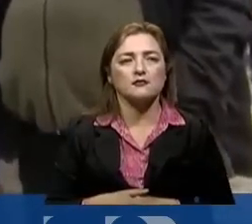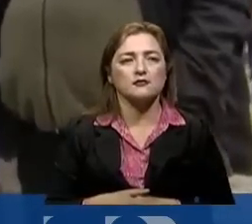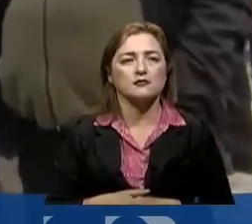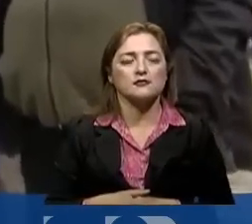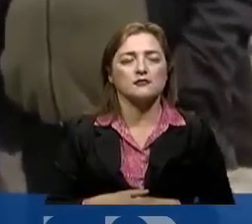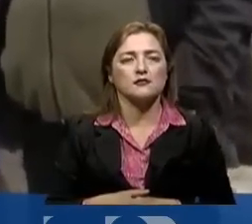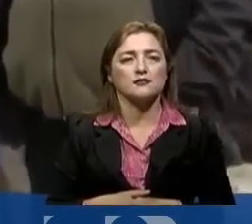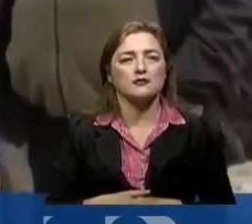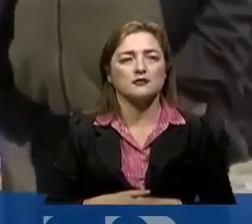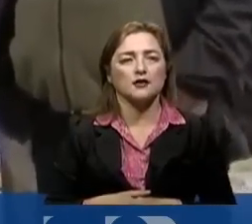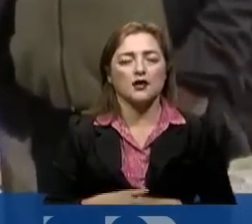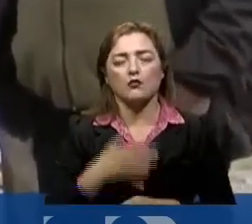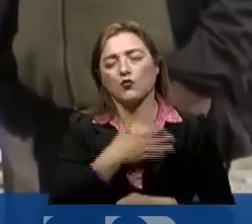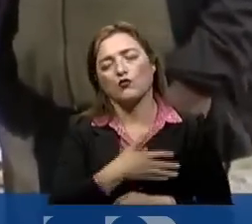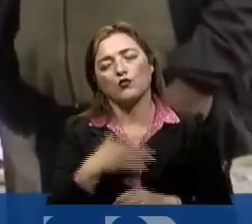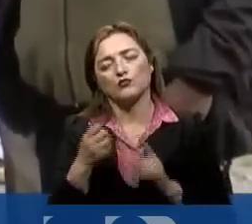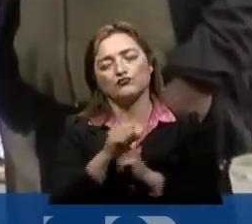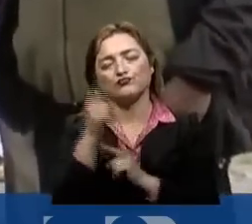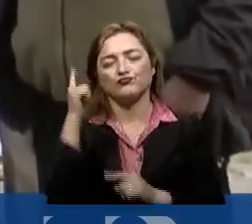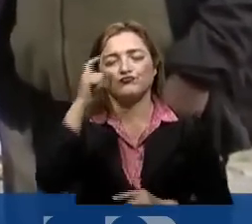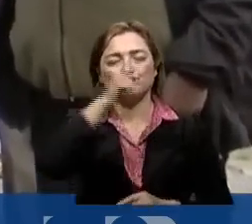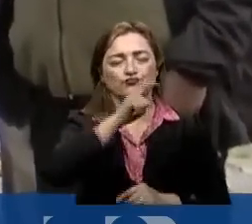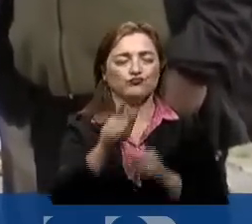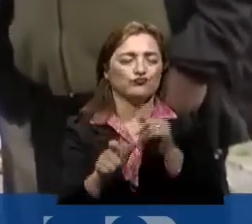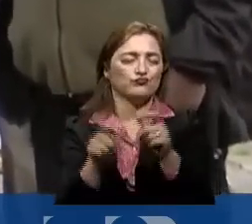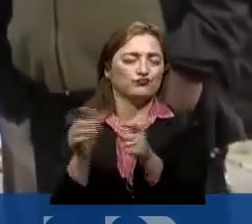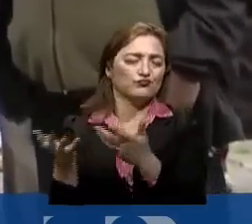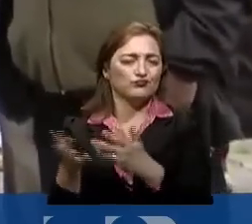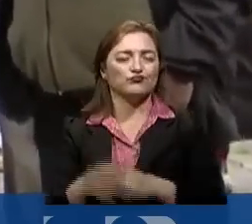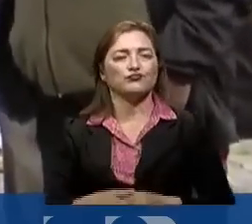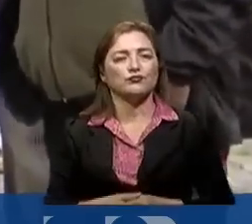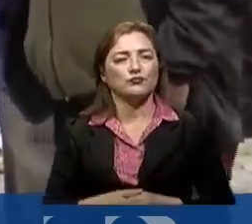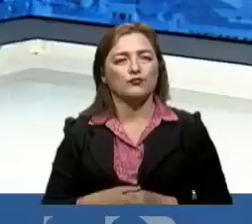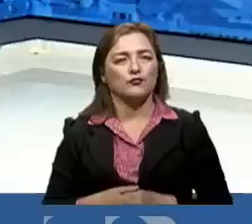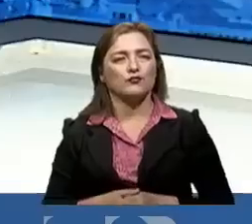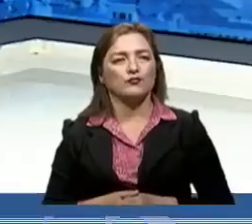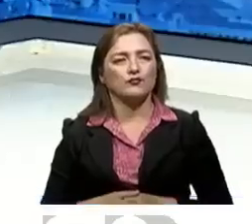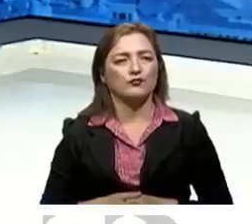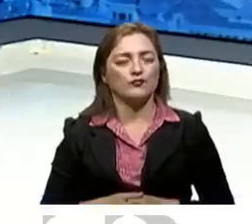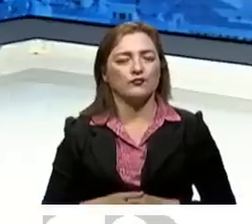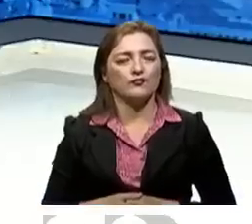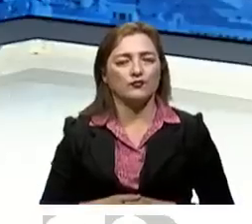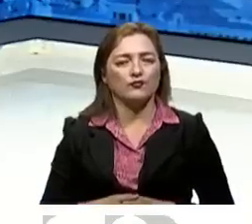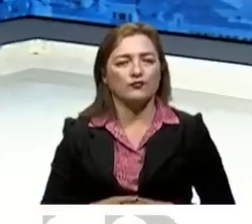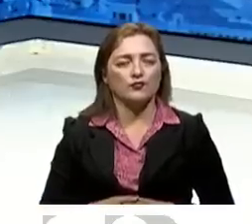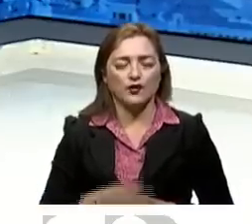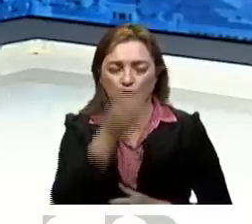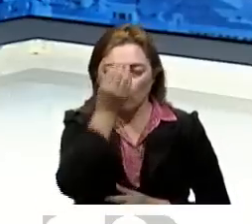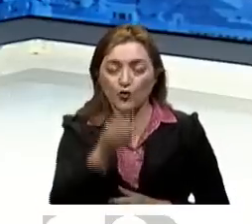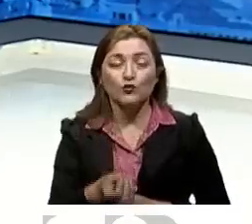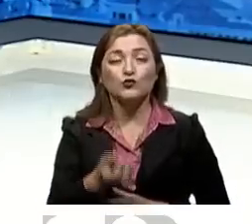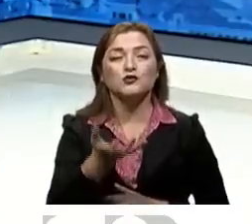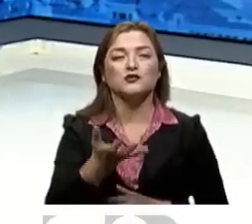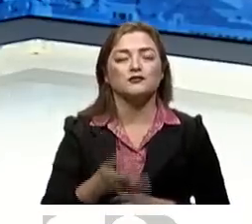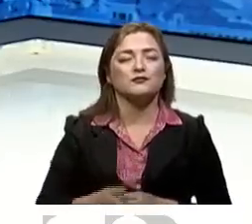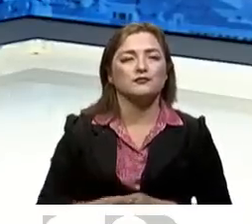realmente increíble la situación en la que están aquí los moradores. Es la información que les tenemos. Volvemos con ustedes, estudios. Muy buenos